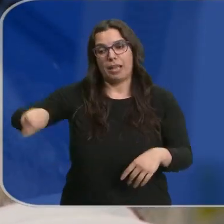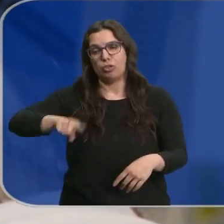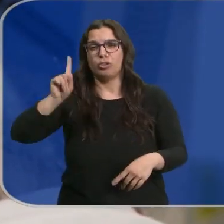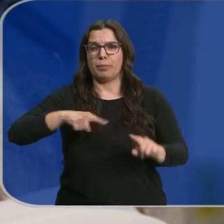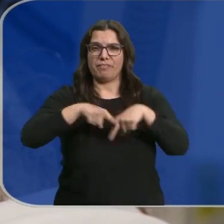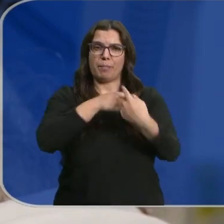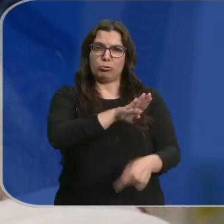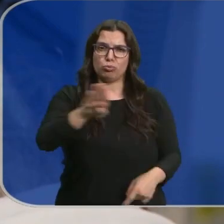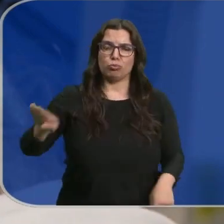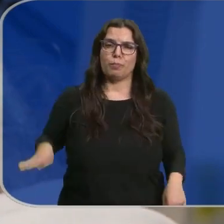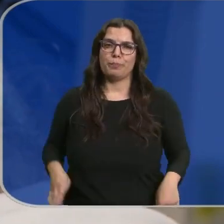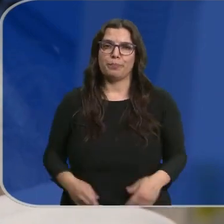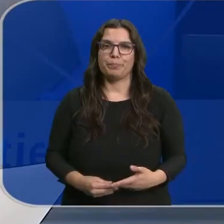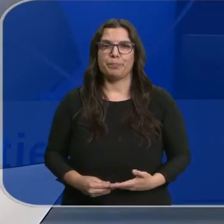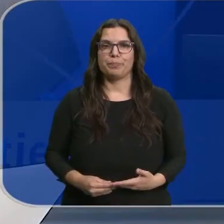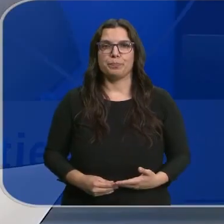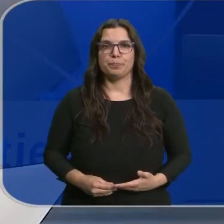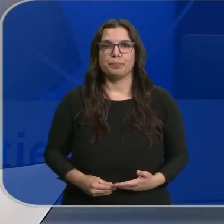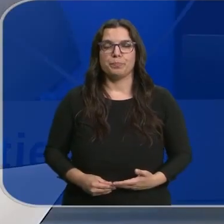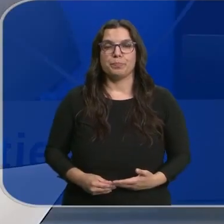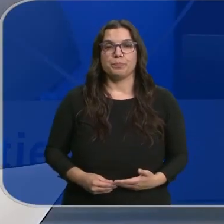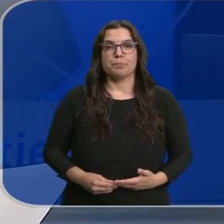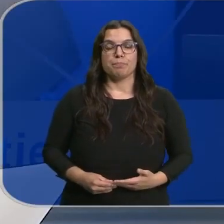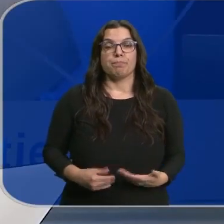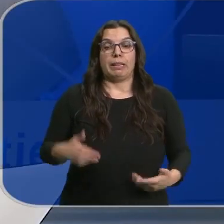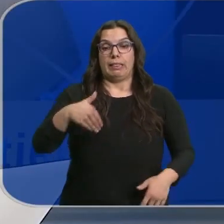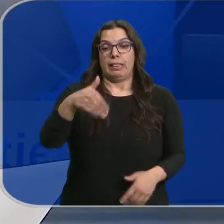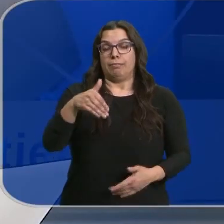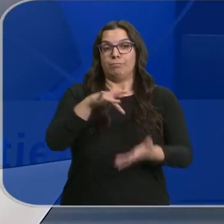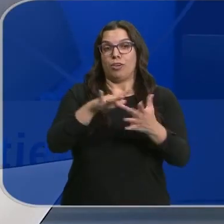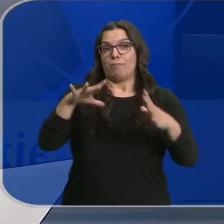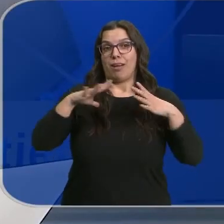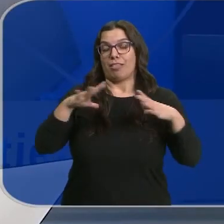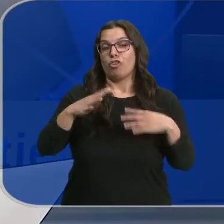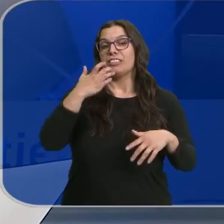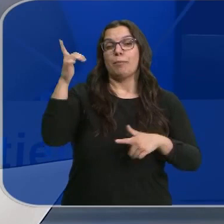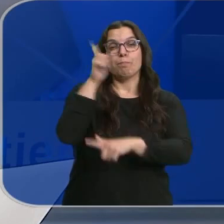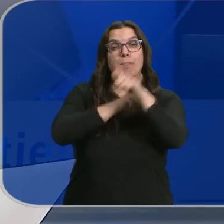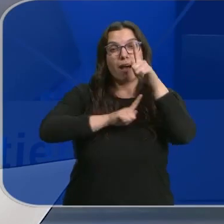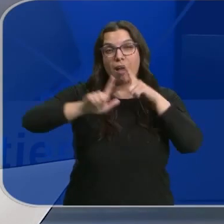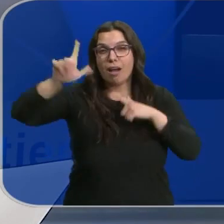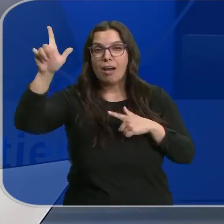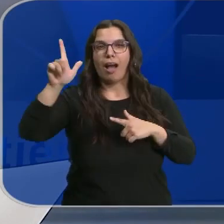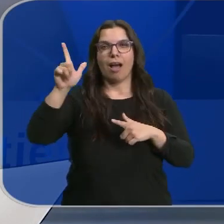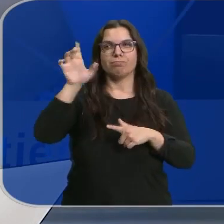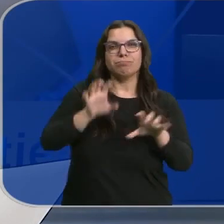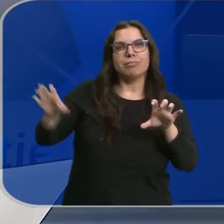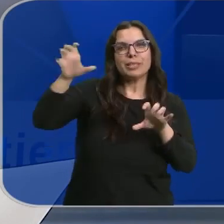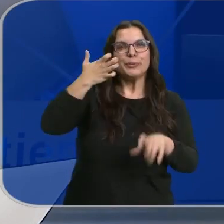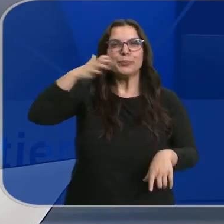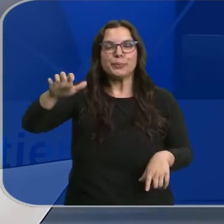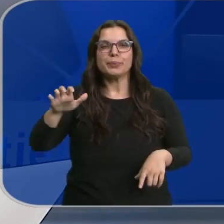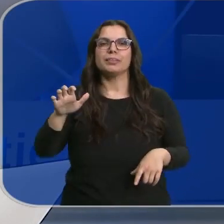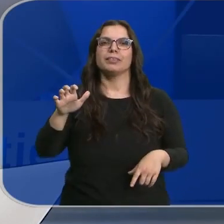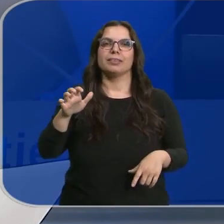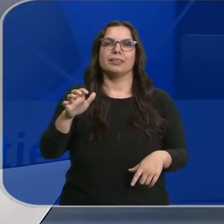ellos como para sus familias. Estamos cada vez más cerca de las vacaciones. Quienes viajen lejos y a lugares exóticos tienen una